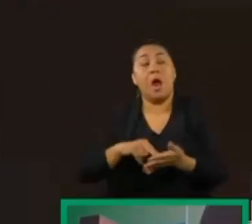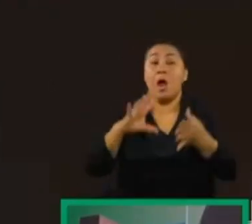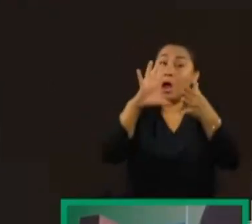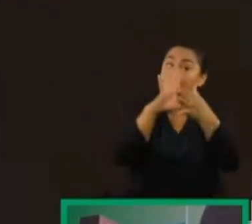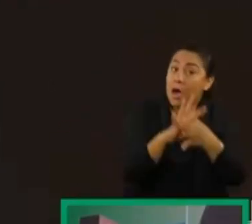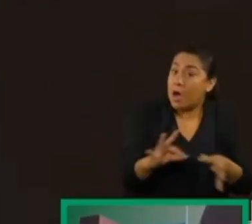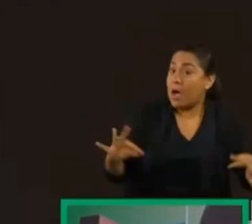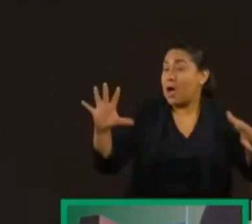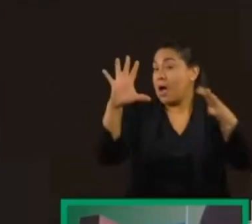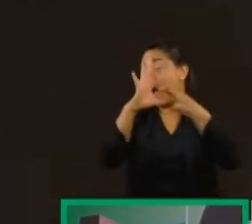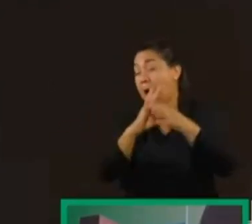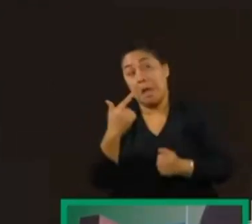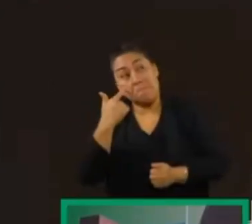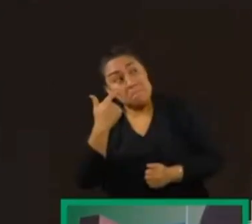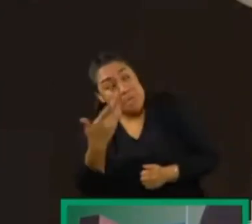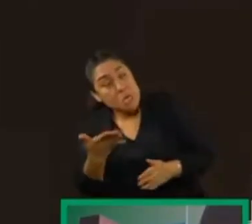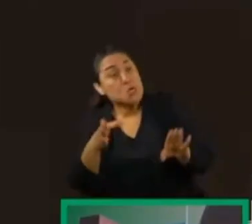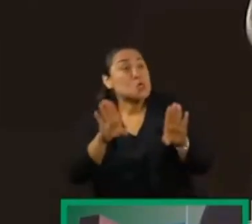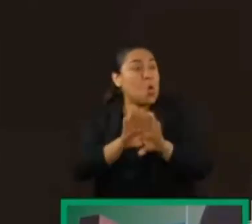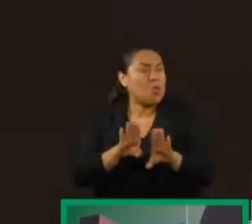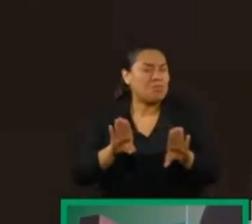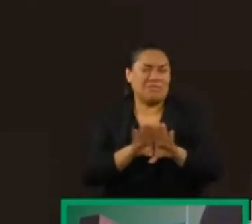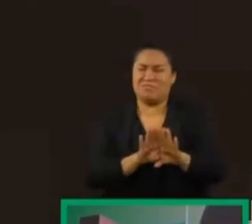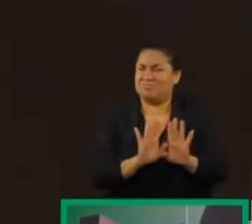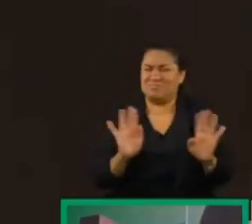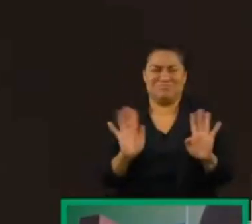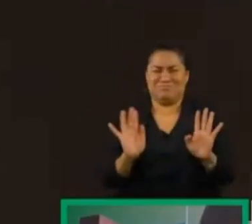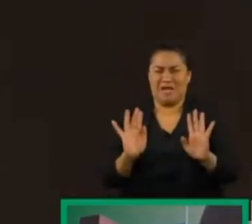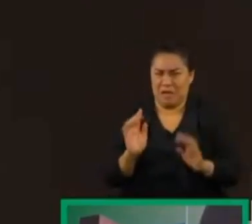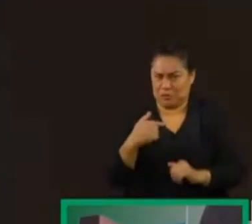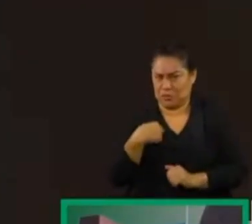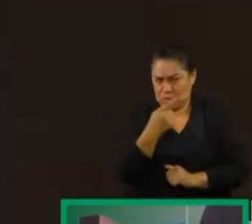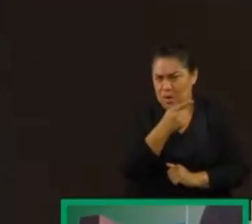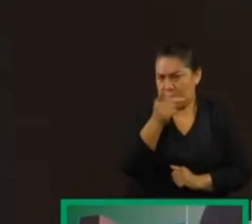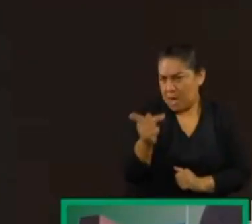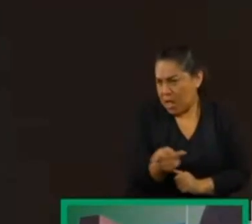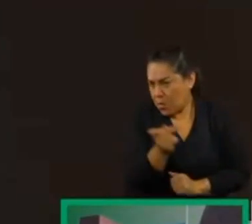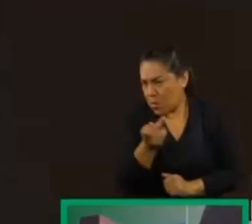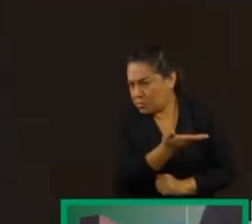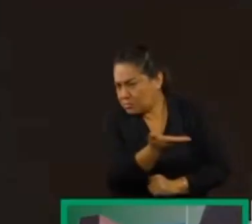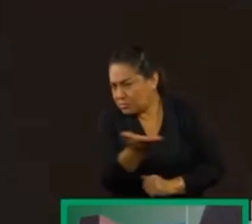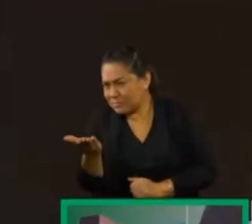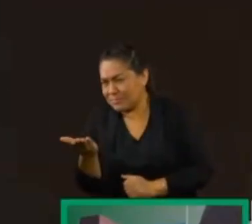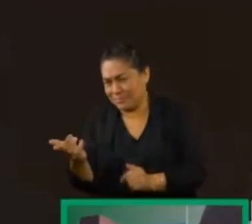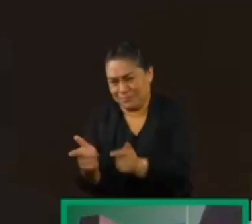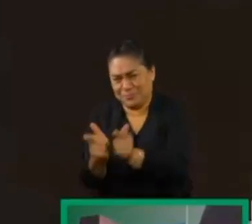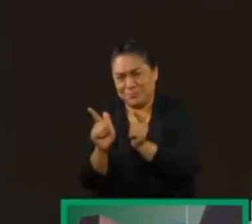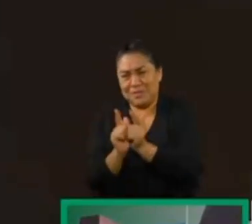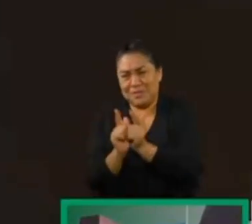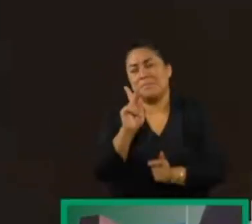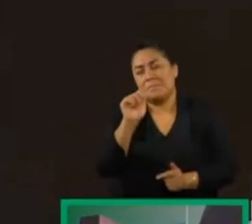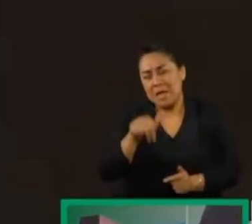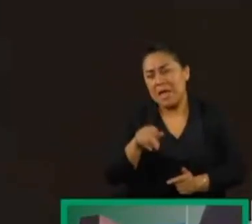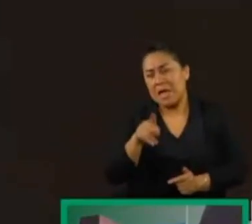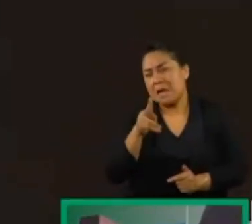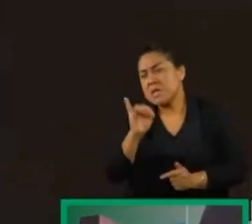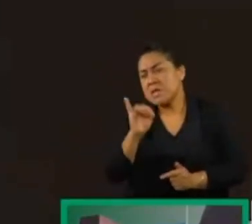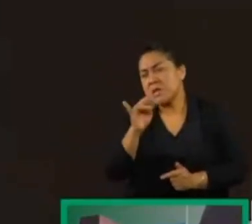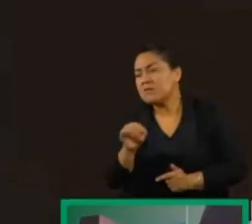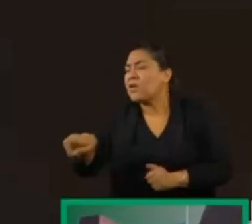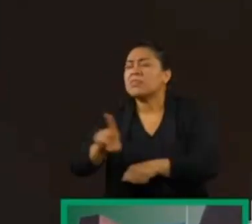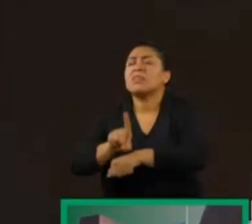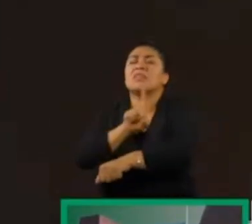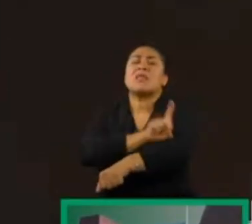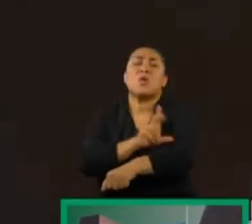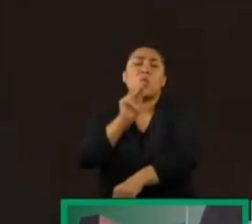cómo se hacen las cosas. Mi pregunta sería, diputadas y diputados de la oposición, ¿qué hicieron